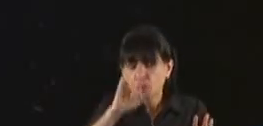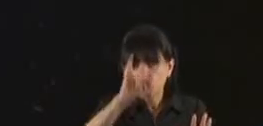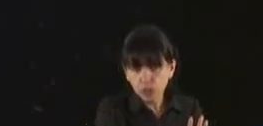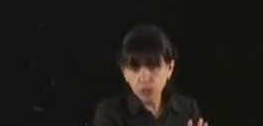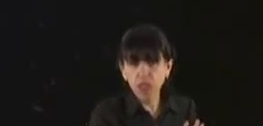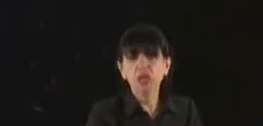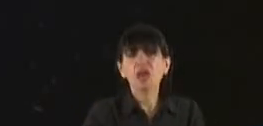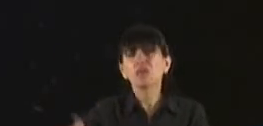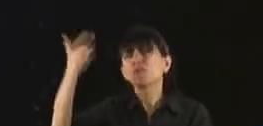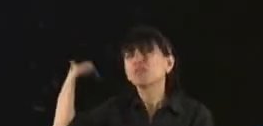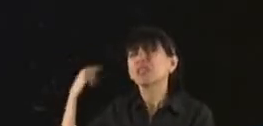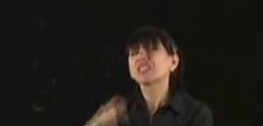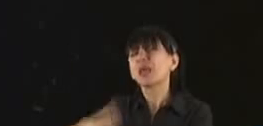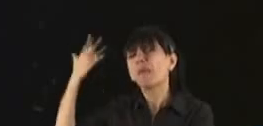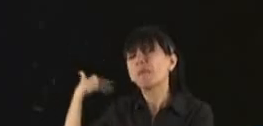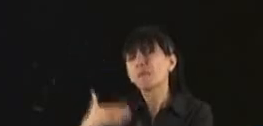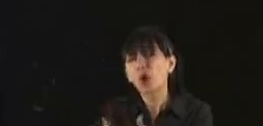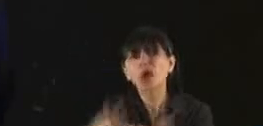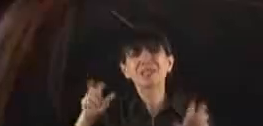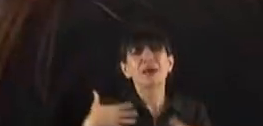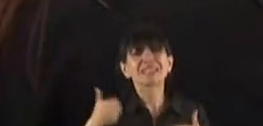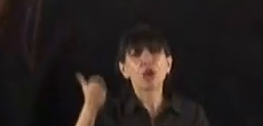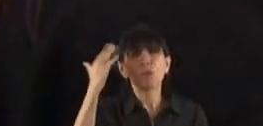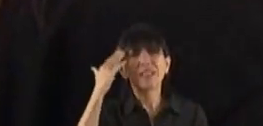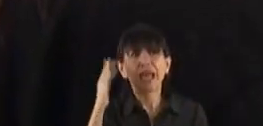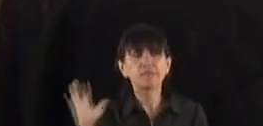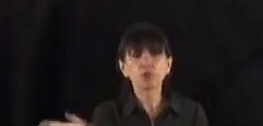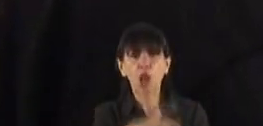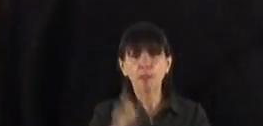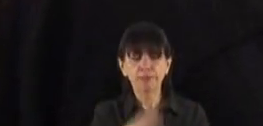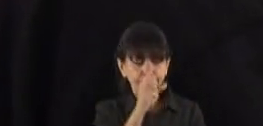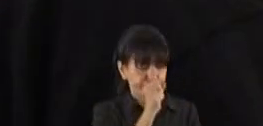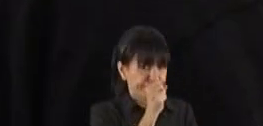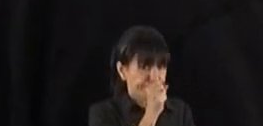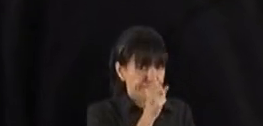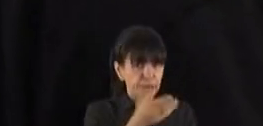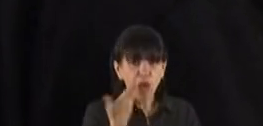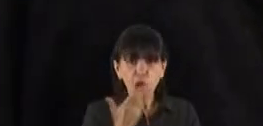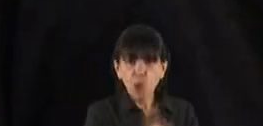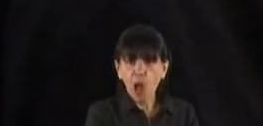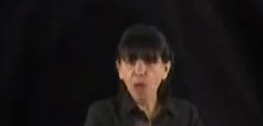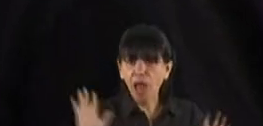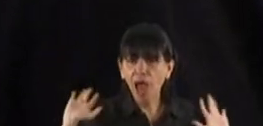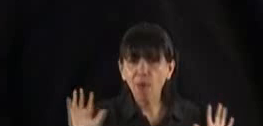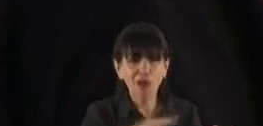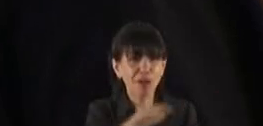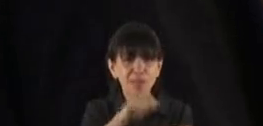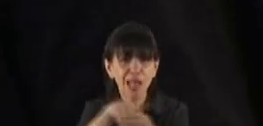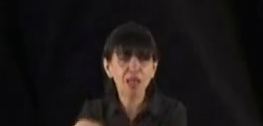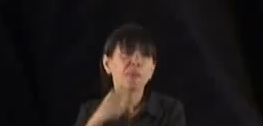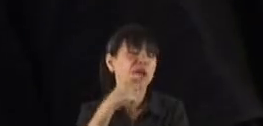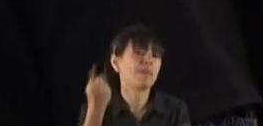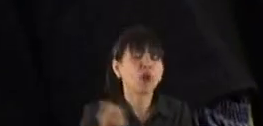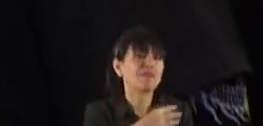tabú dentro de la salud y dentro de nuestras familias. El enfermo mental, el que sufría una depresión,